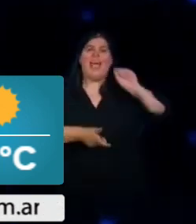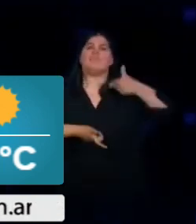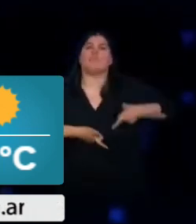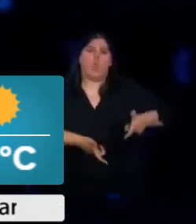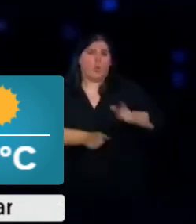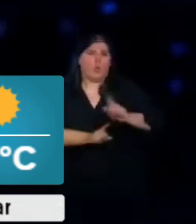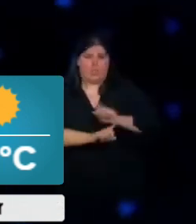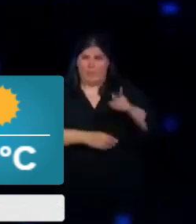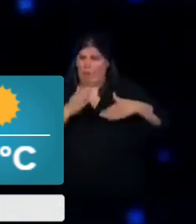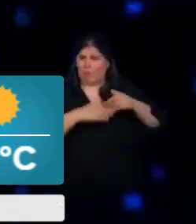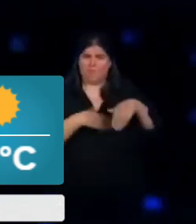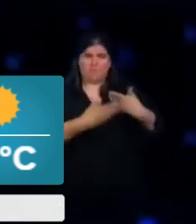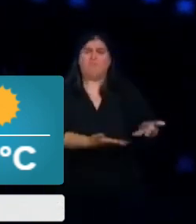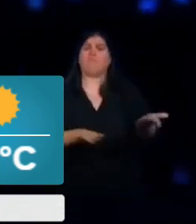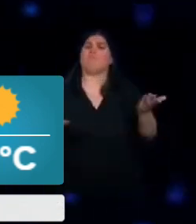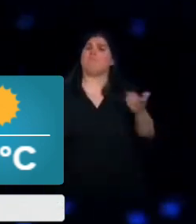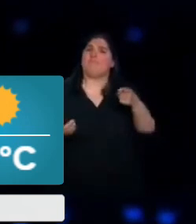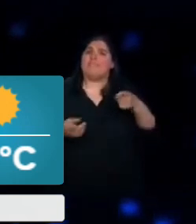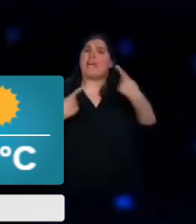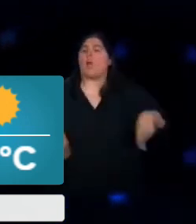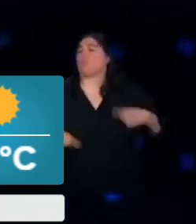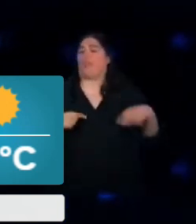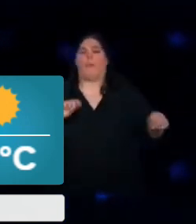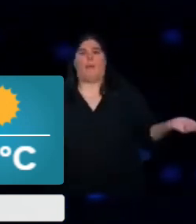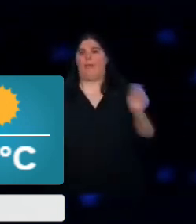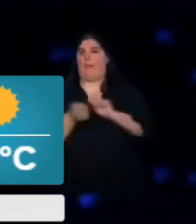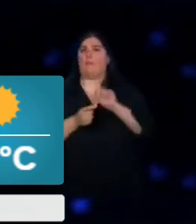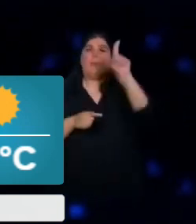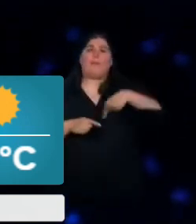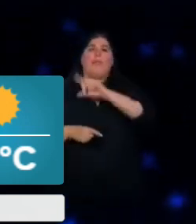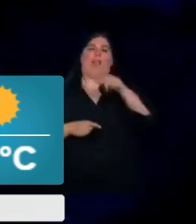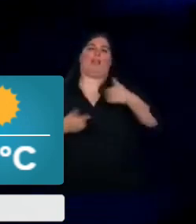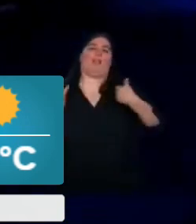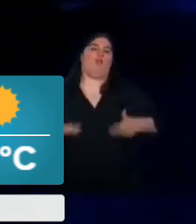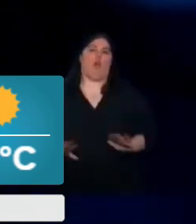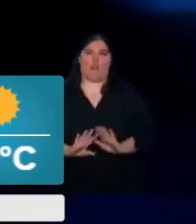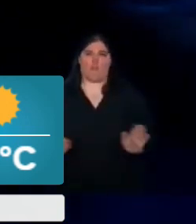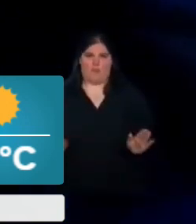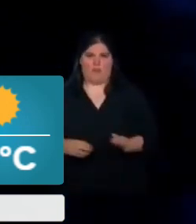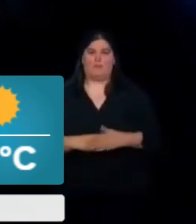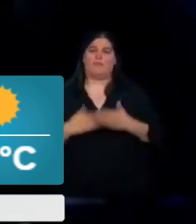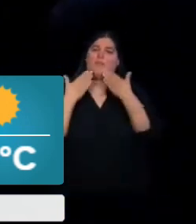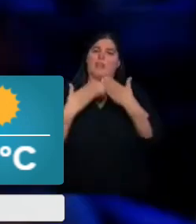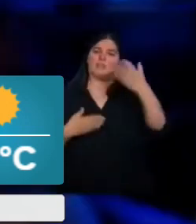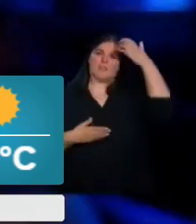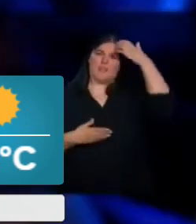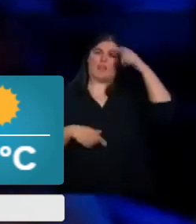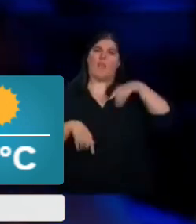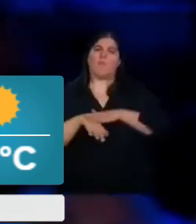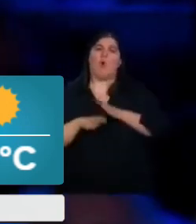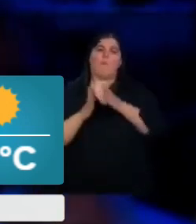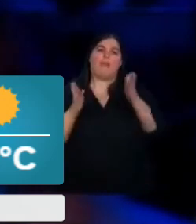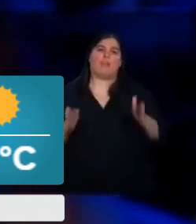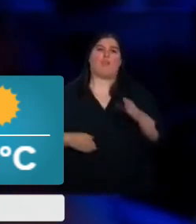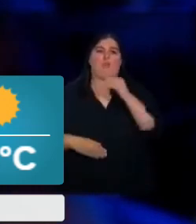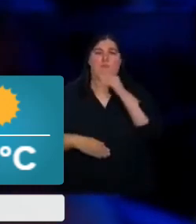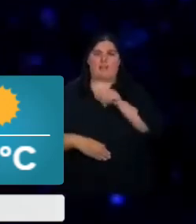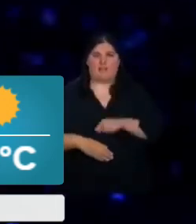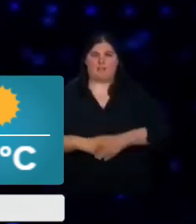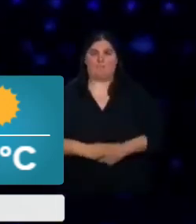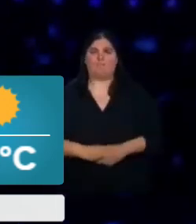gobernadores es que aún no son adeptos a la política de masa pero por el otro lado también está la ladura del